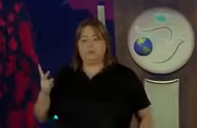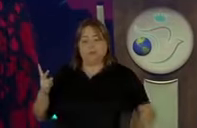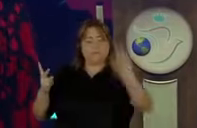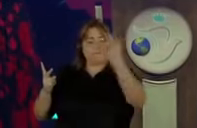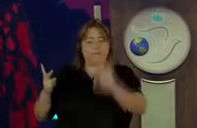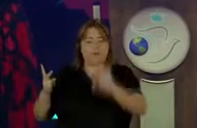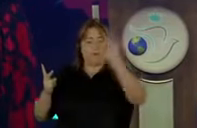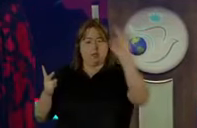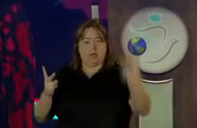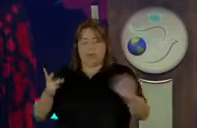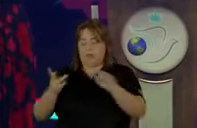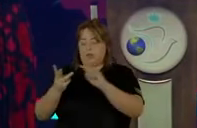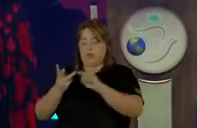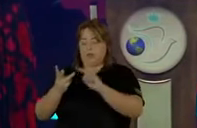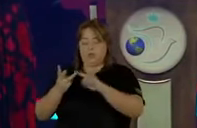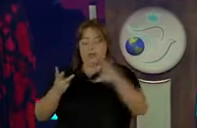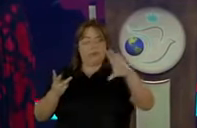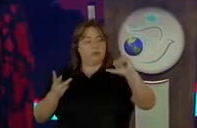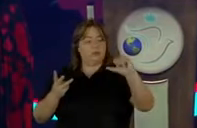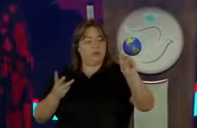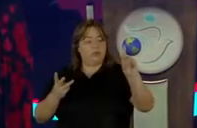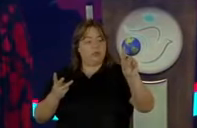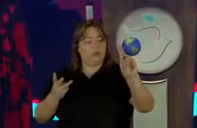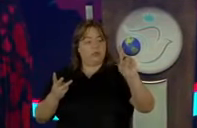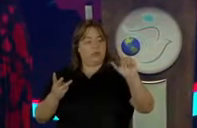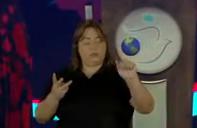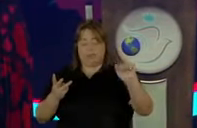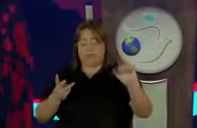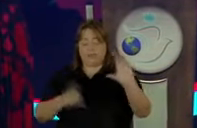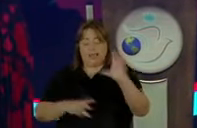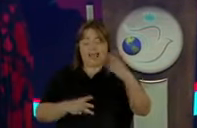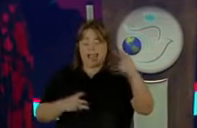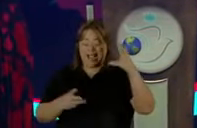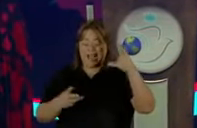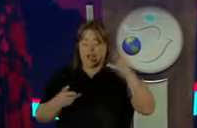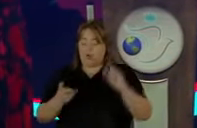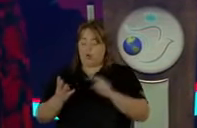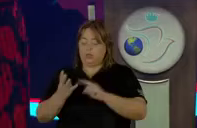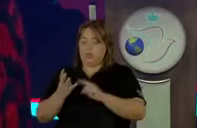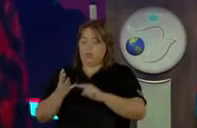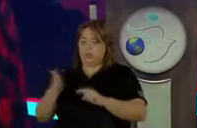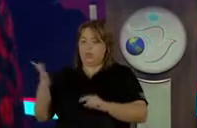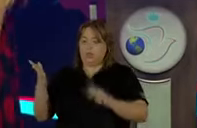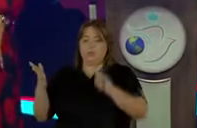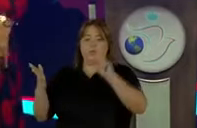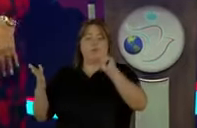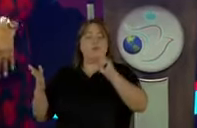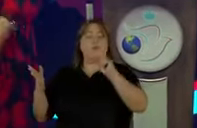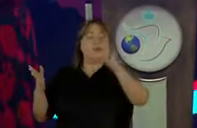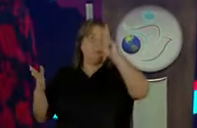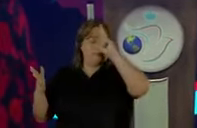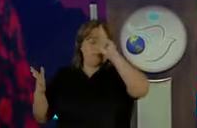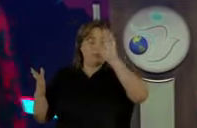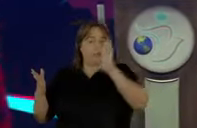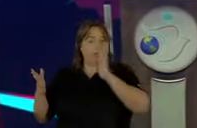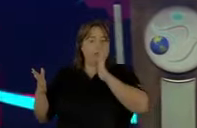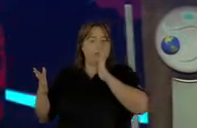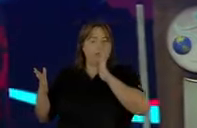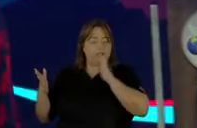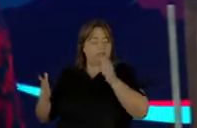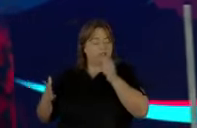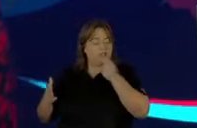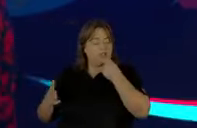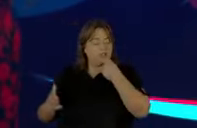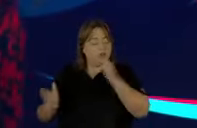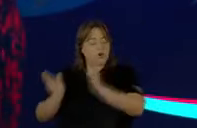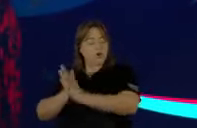Fajardo, Sidra, Carolina y Vega Baja. Miren eso, hermano. ¿Cuánto dan gloria a Dios?